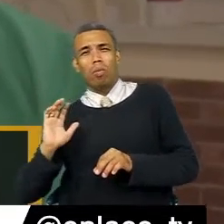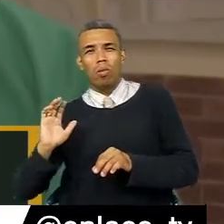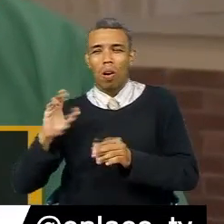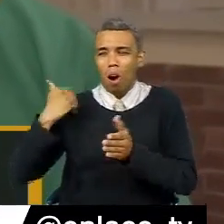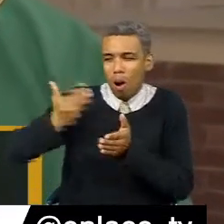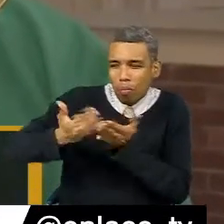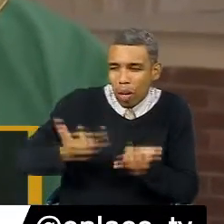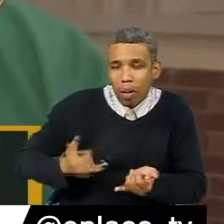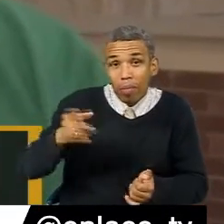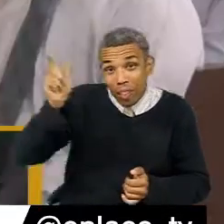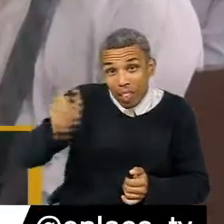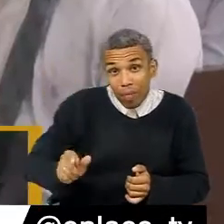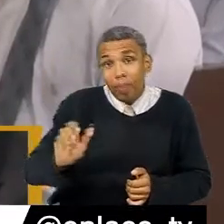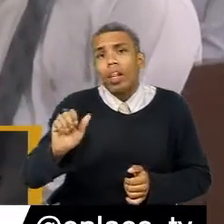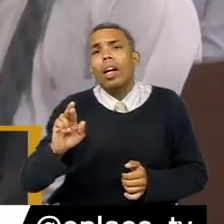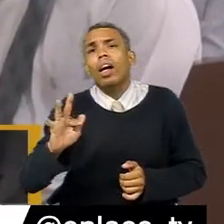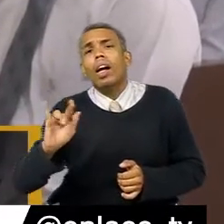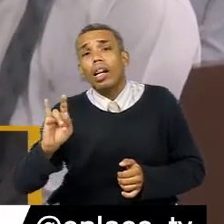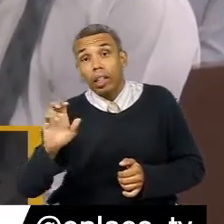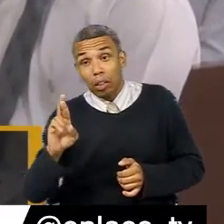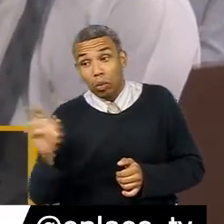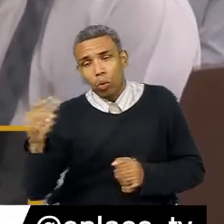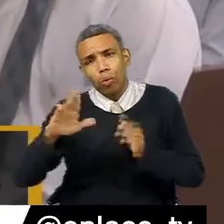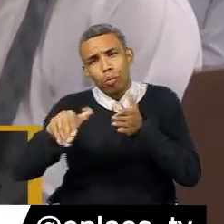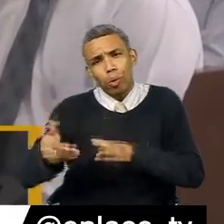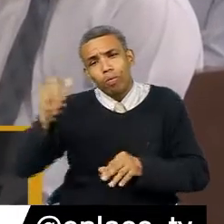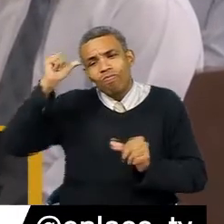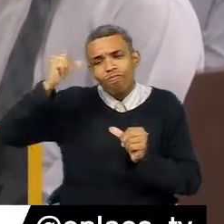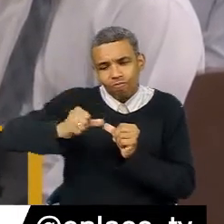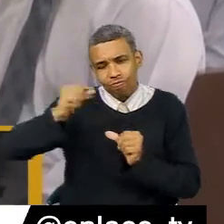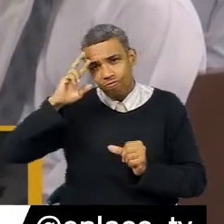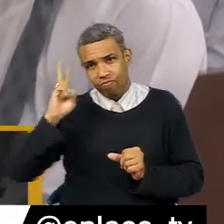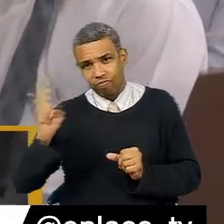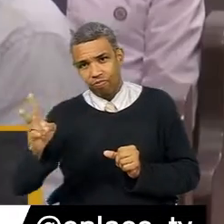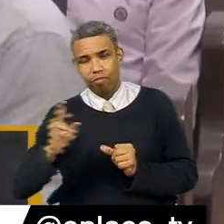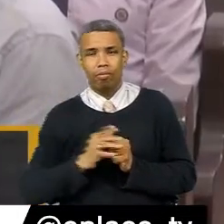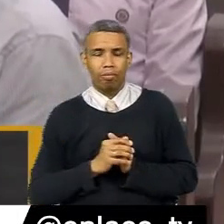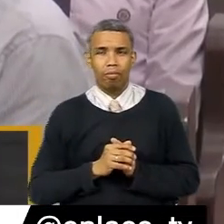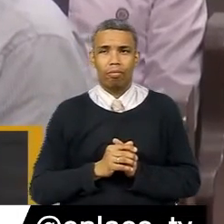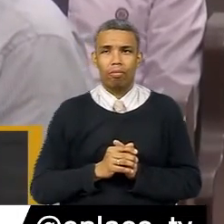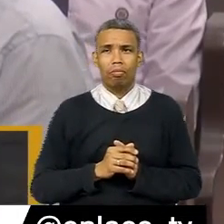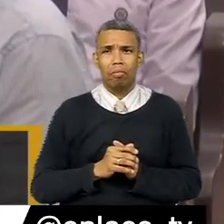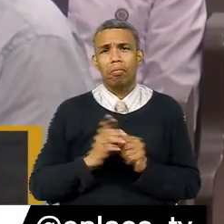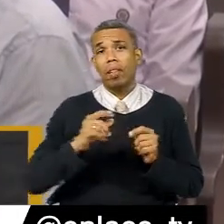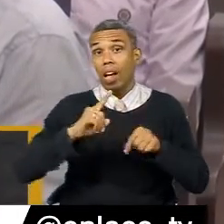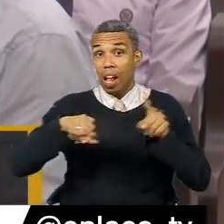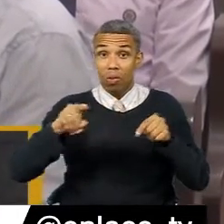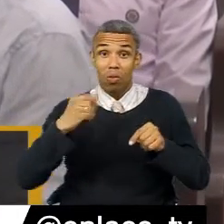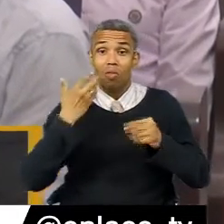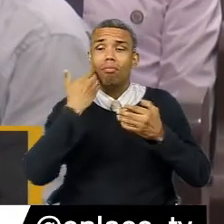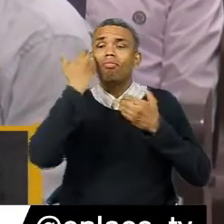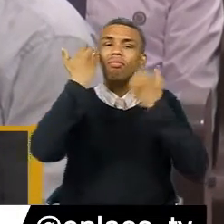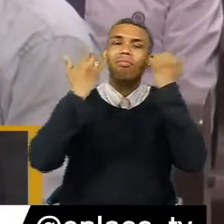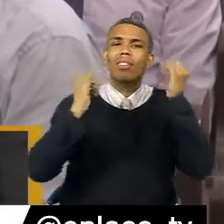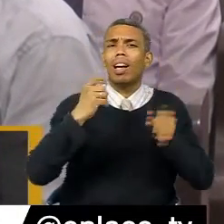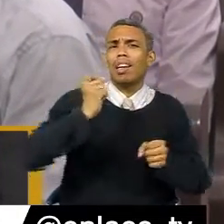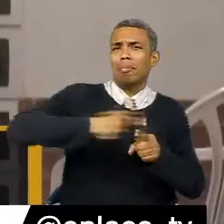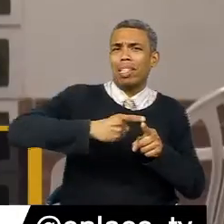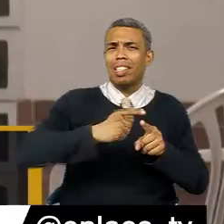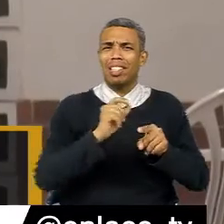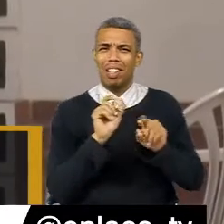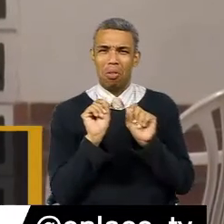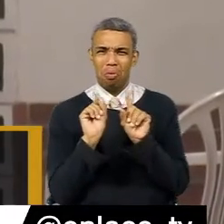el padre Arturo Garzón Alfonso. Asociación de Padres de Familia de la época del siglo XX, egresados y colaboradores del sacerdote fallecido, quien